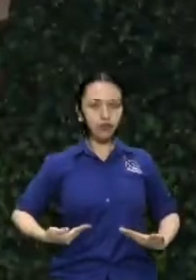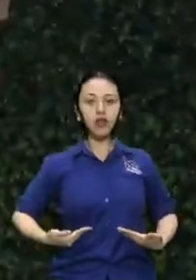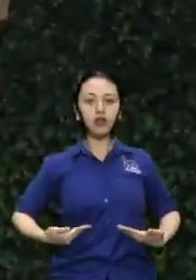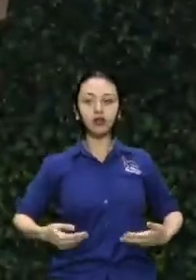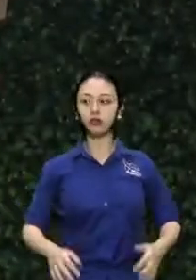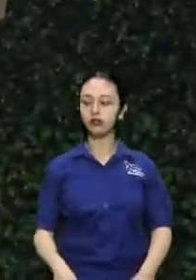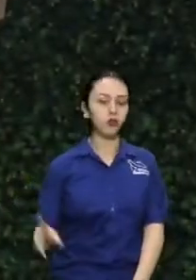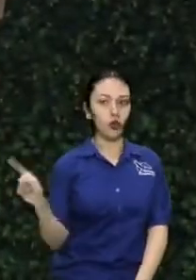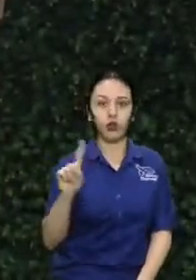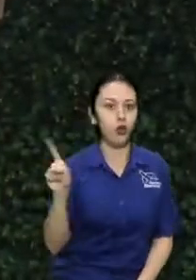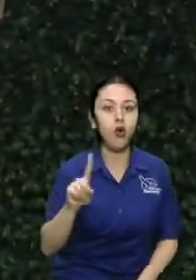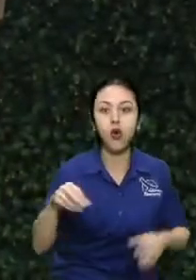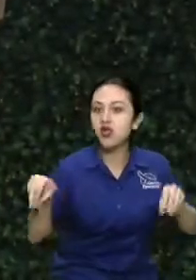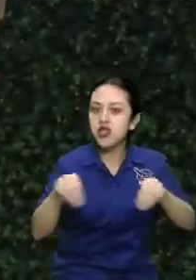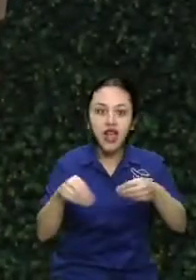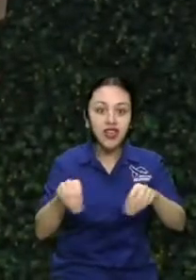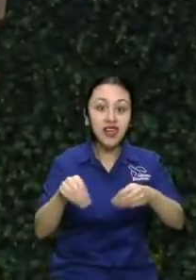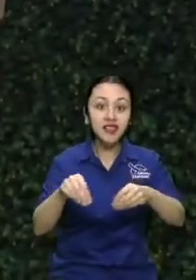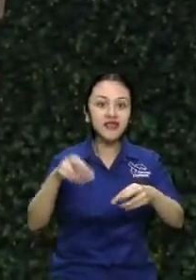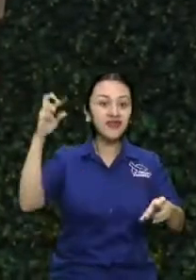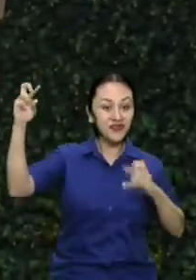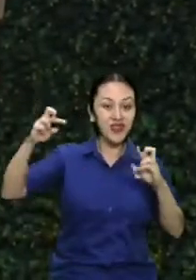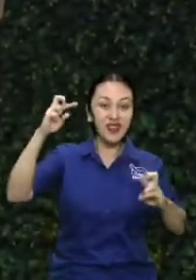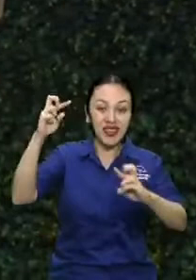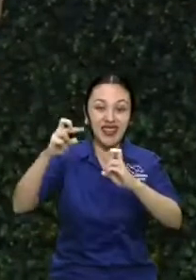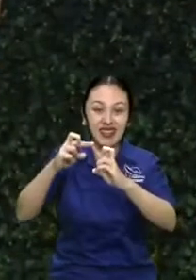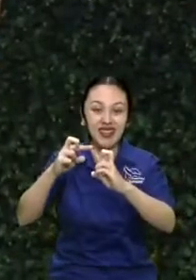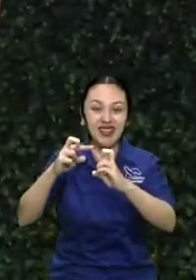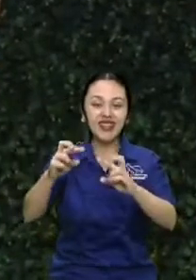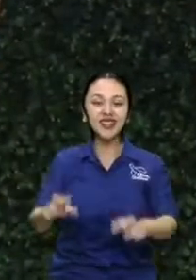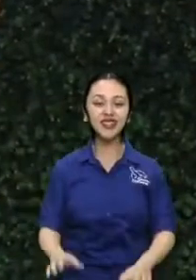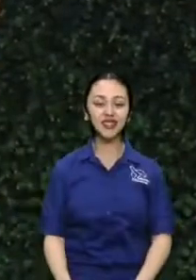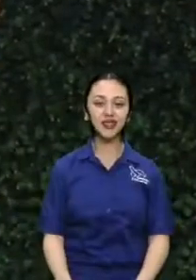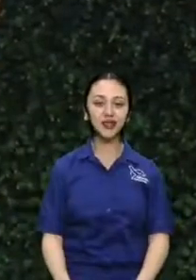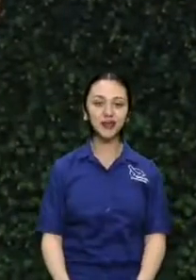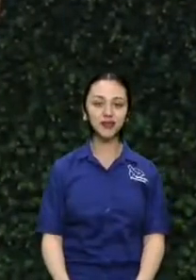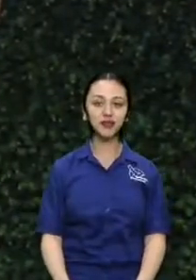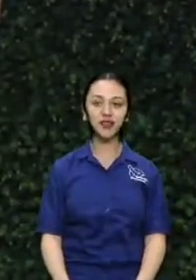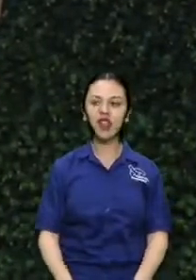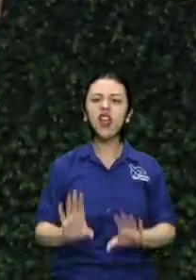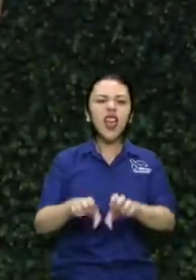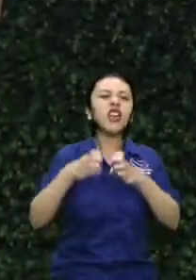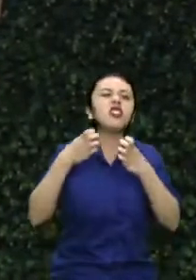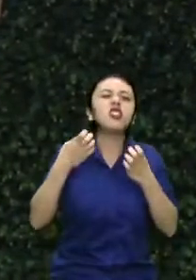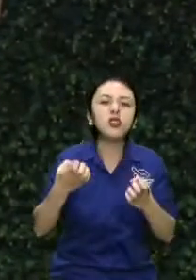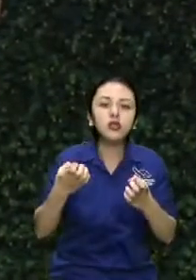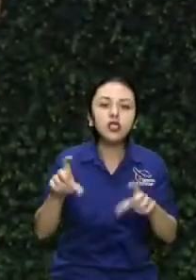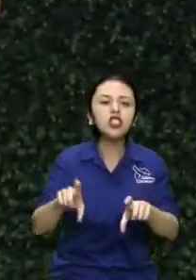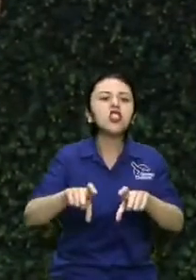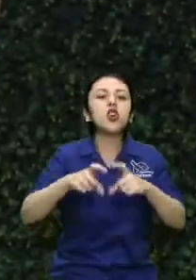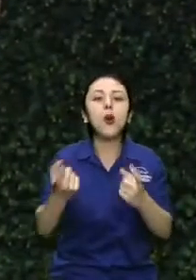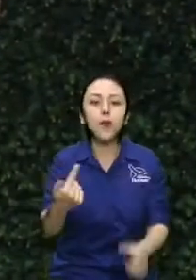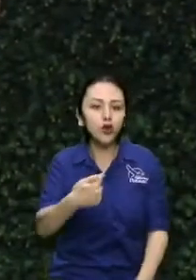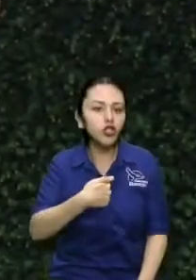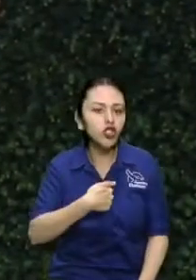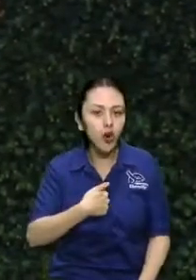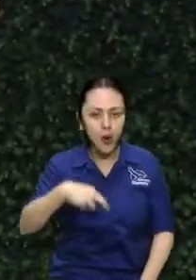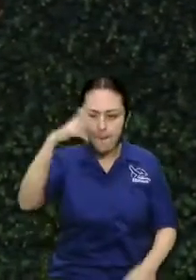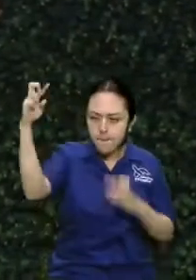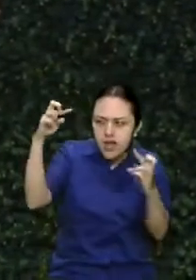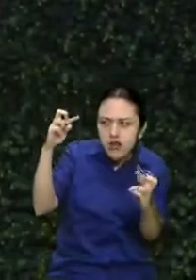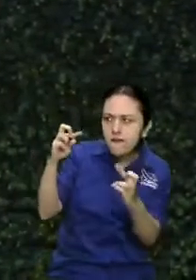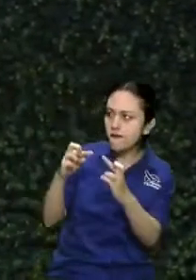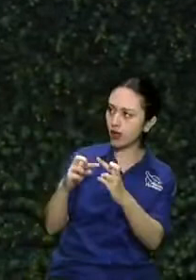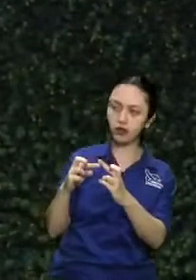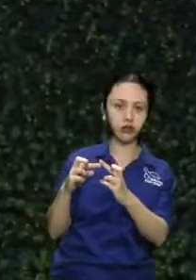no, no hay ninguno perfecto. Usted es perfecto, le dice a uno. No, yo, ahí está. Entonces, ¿cómo está diciendo que yo sea perfecto? ¿Y algún predicador fue perfecto?